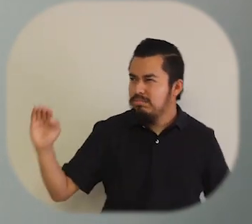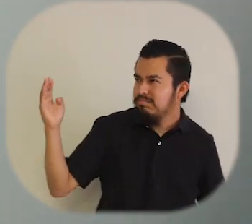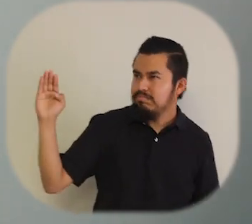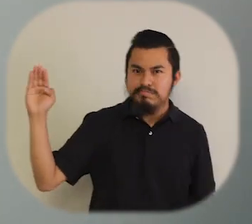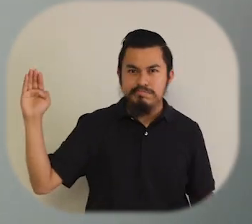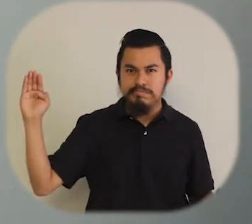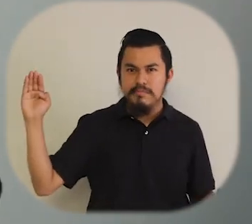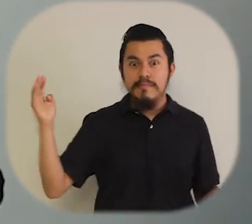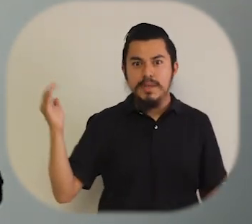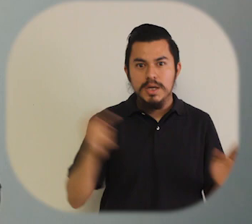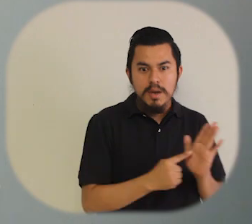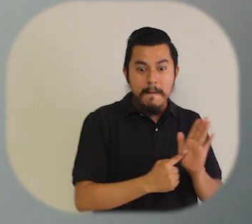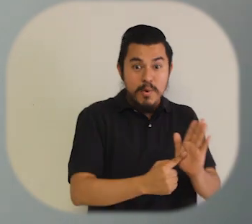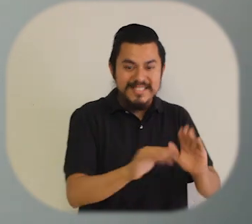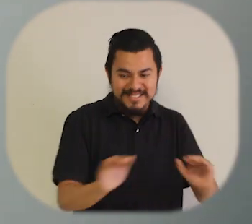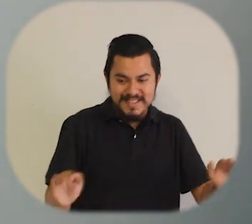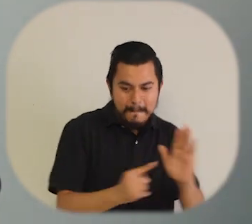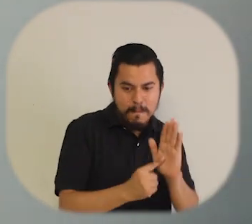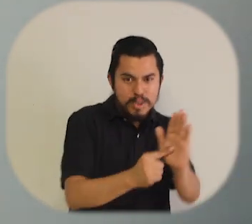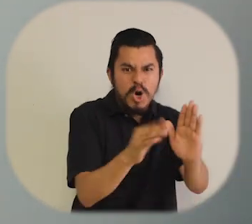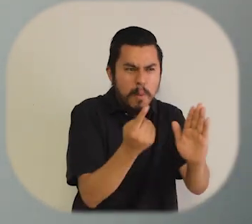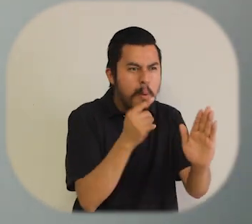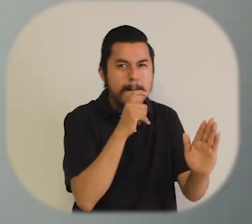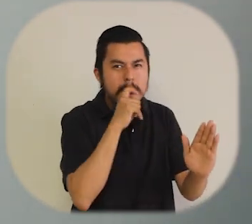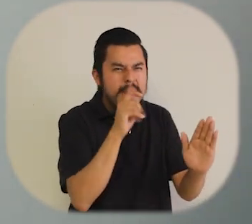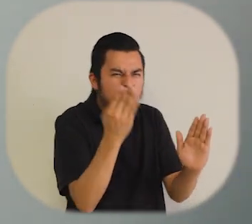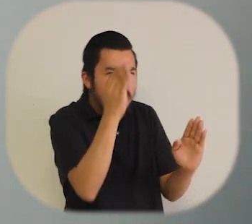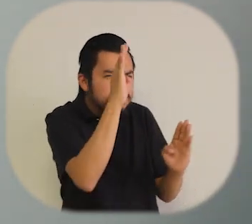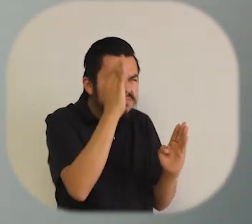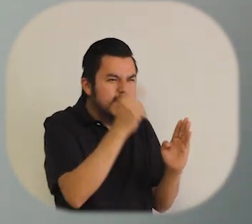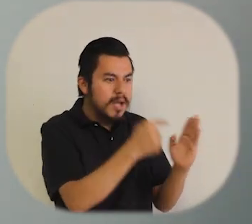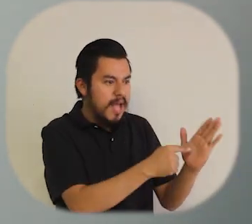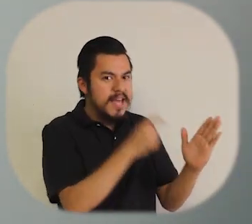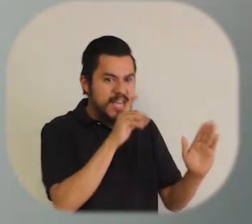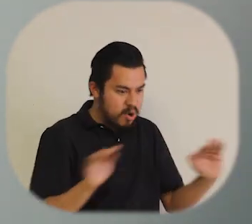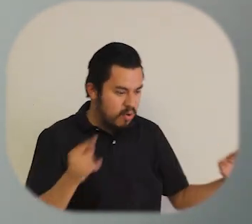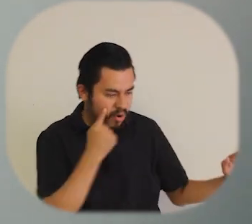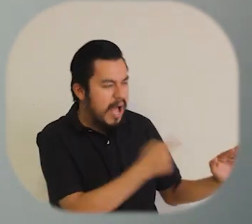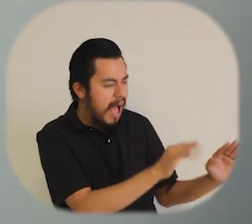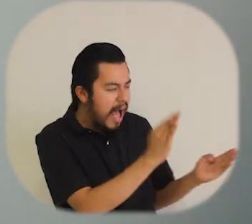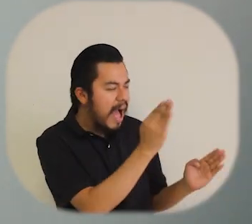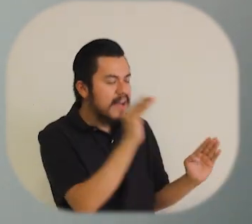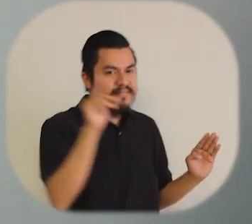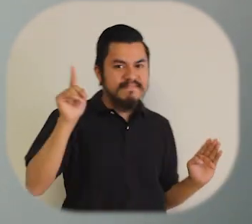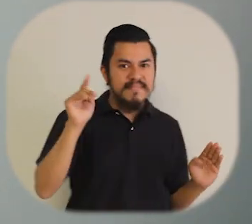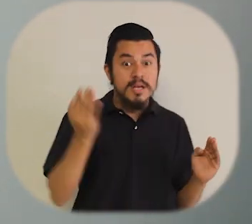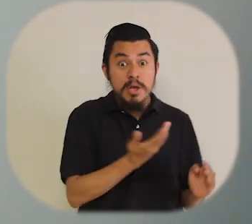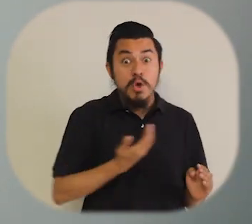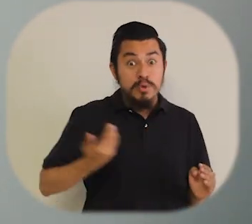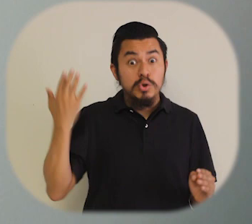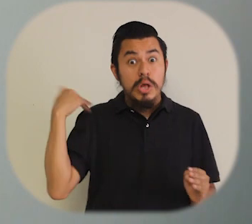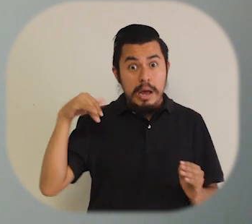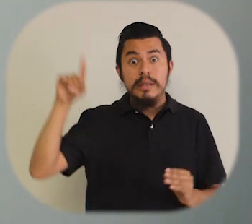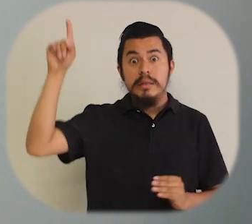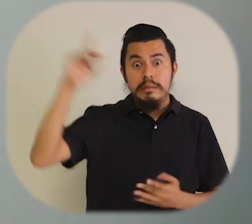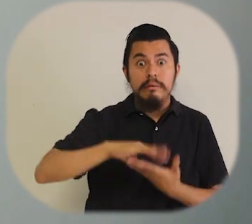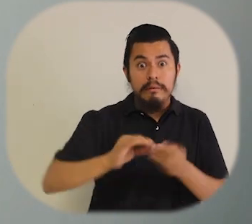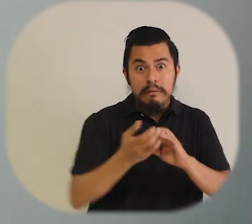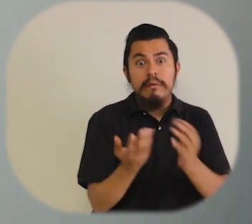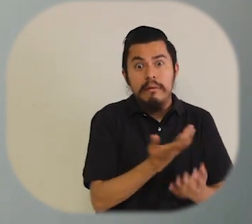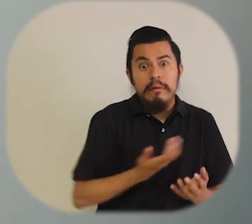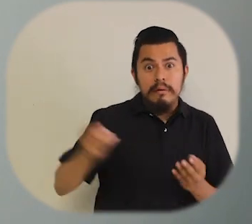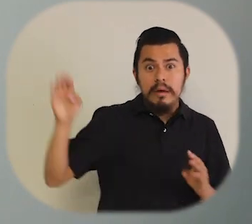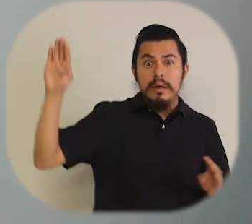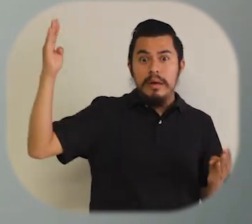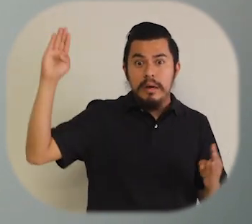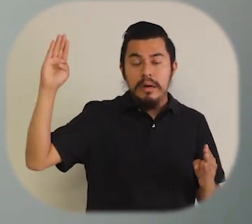muy sorprendente. El hecho de que seamos creados a imagen y semejanza de Dios, uno puede decir, bueno, el hombre tenía estas bendiciones, las siguientes bendiciones,